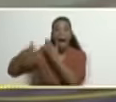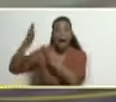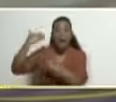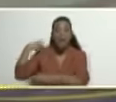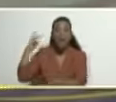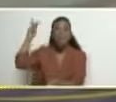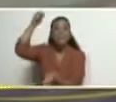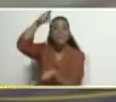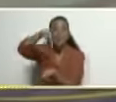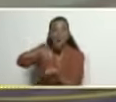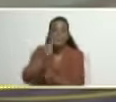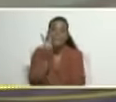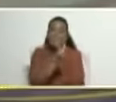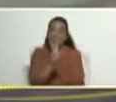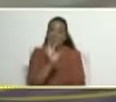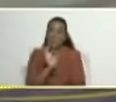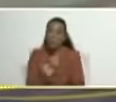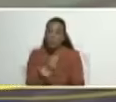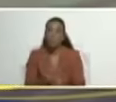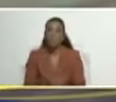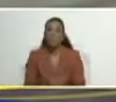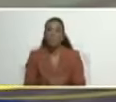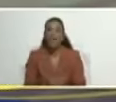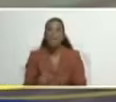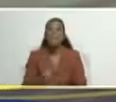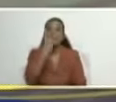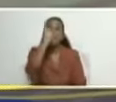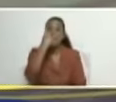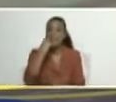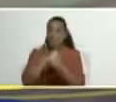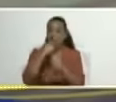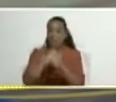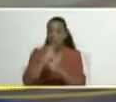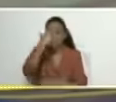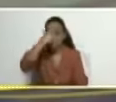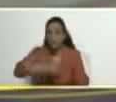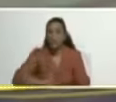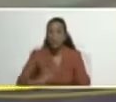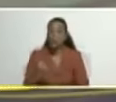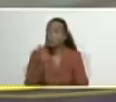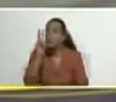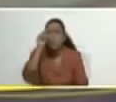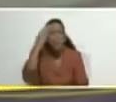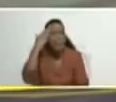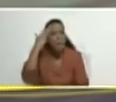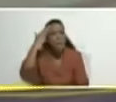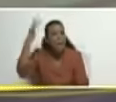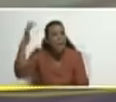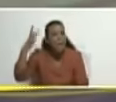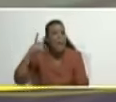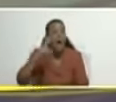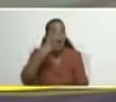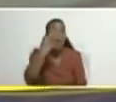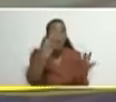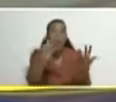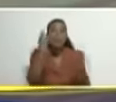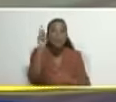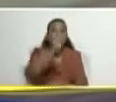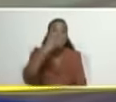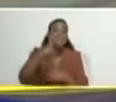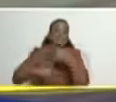Venezuela y aquí fue mi primer trabajo, pero nunca imaginaríamos nosotros que 8 meses más